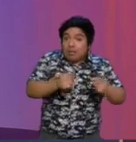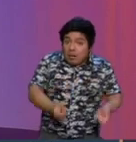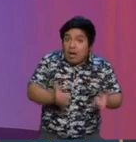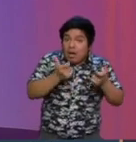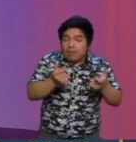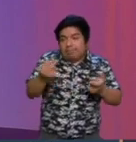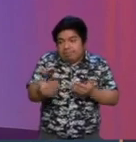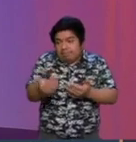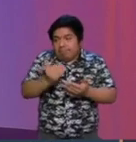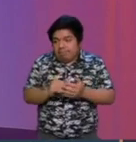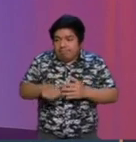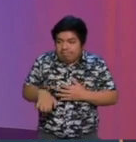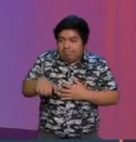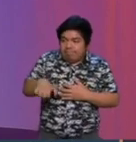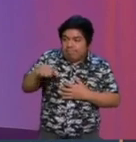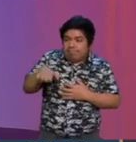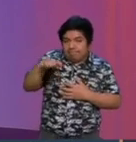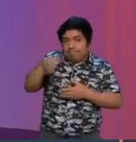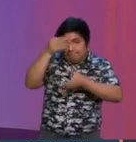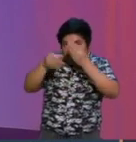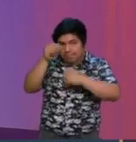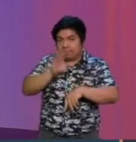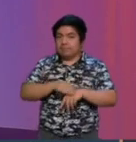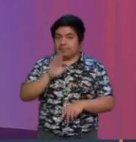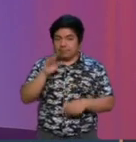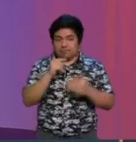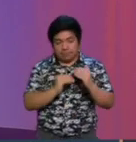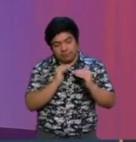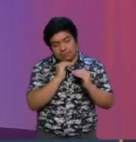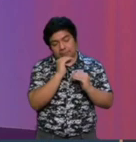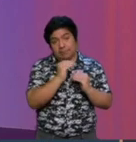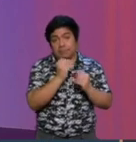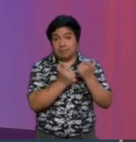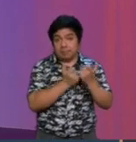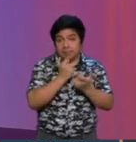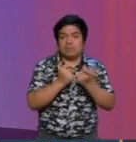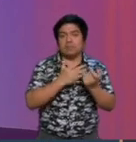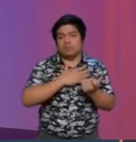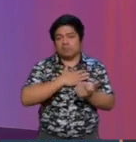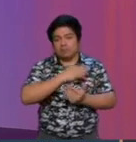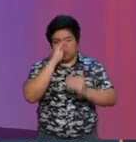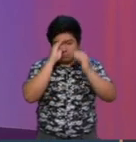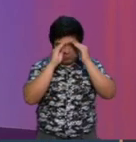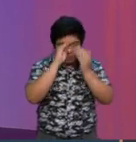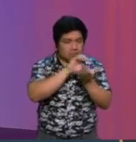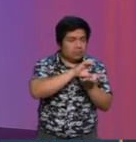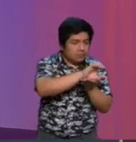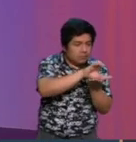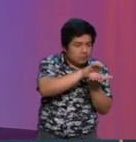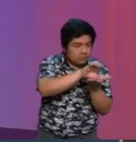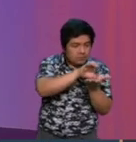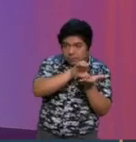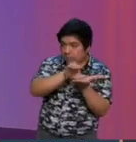económicamente, primero tenemos que crecer. Hay que producir más. Y en ese incremento de la economía, yo sí creo en la distribución de los